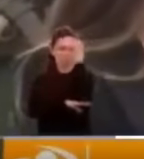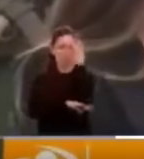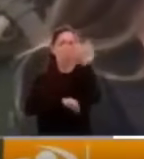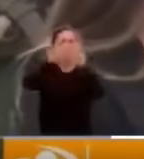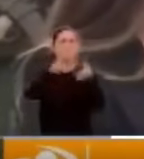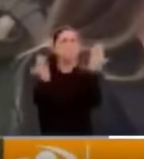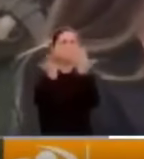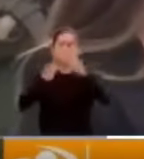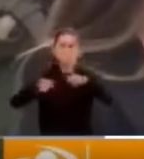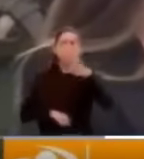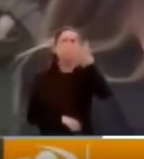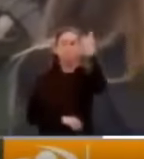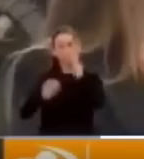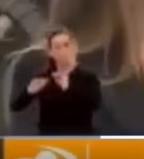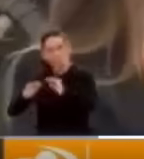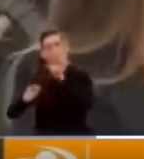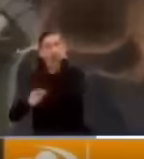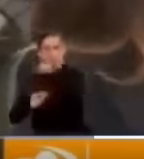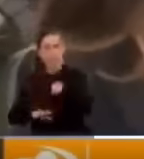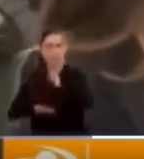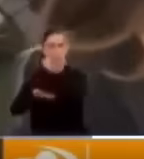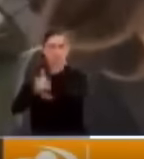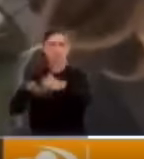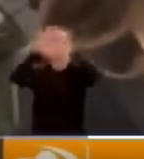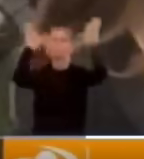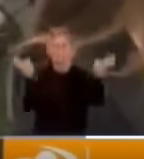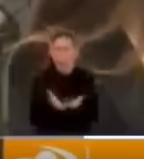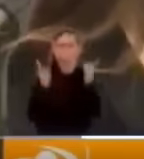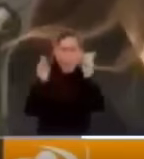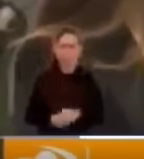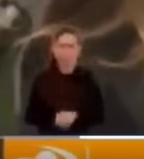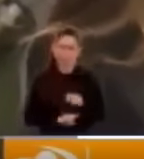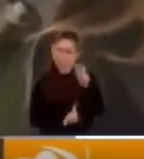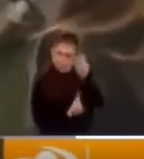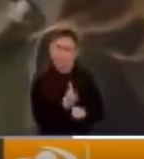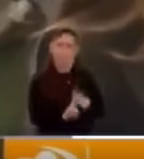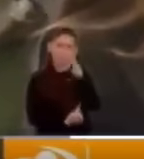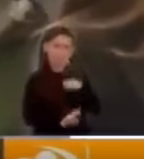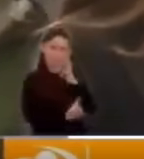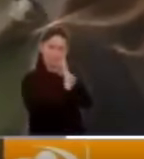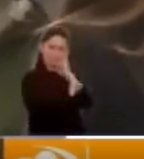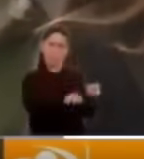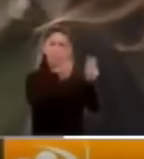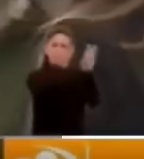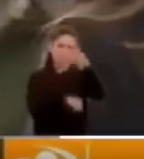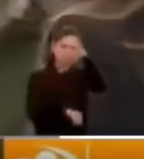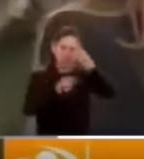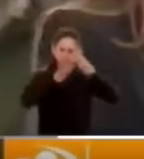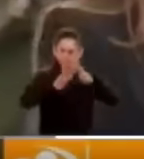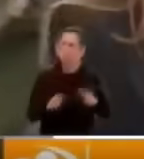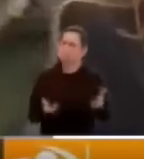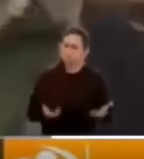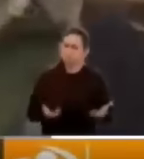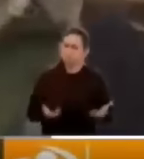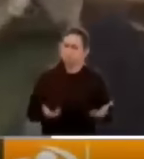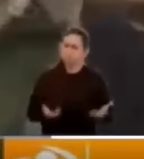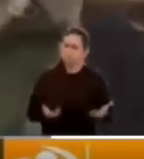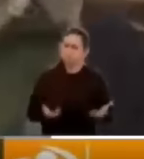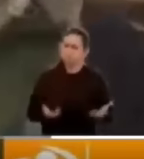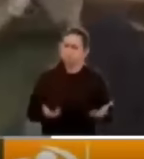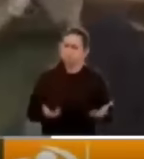los investigadores de la Policía Nacional, de otras instituciones y de policía del mundo. Es un hombre con un reconocimiento enorme en temas de investigación criminal. Bueno, general,